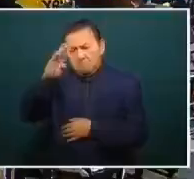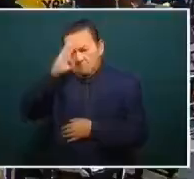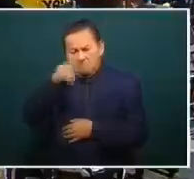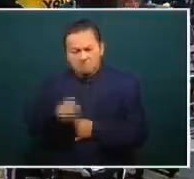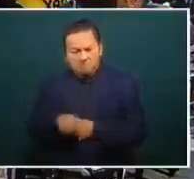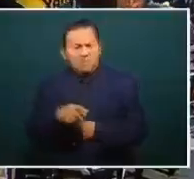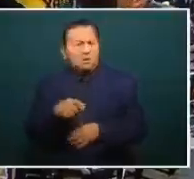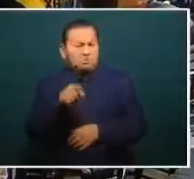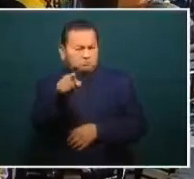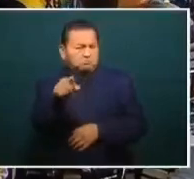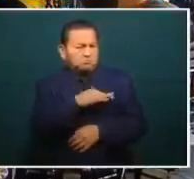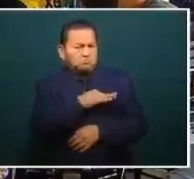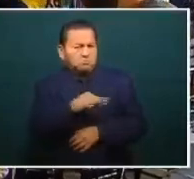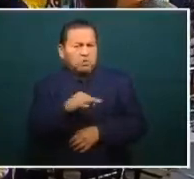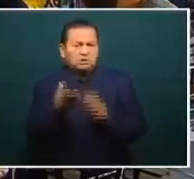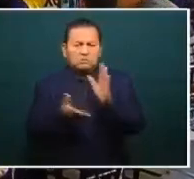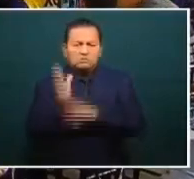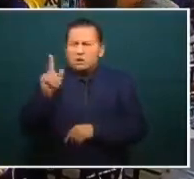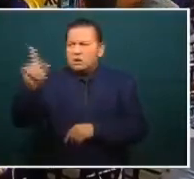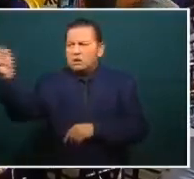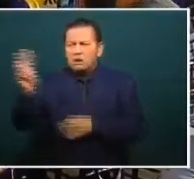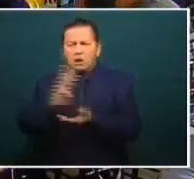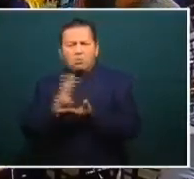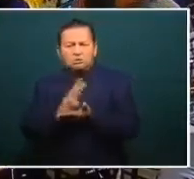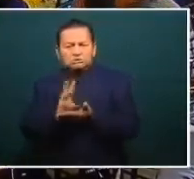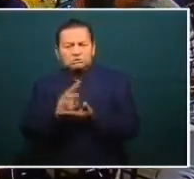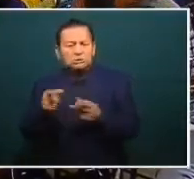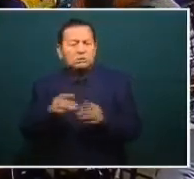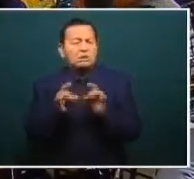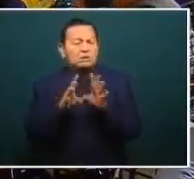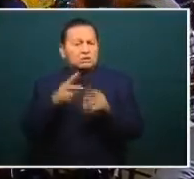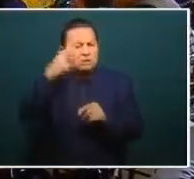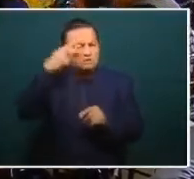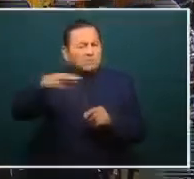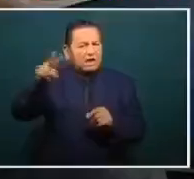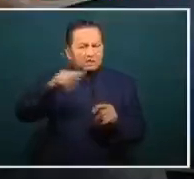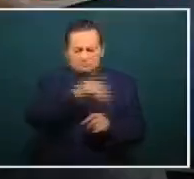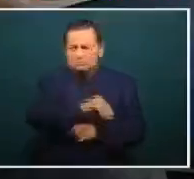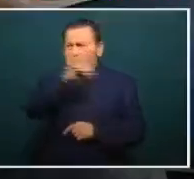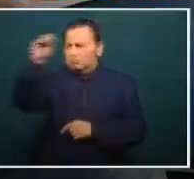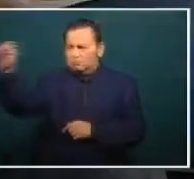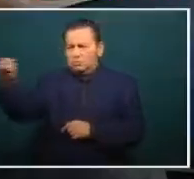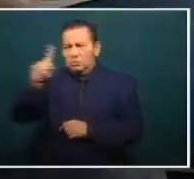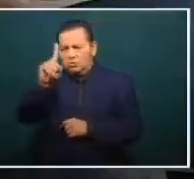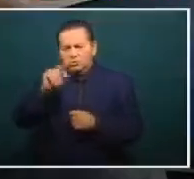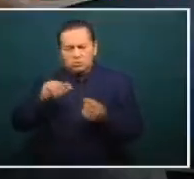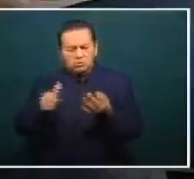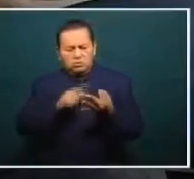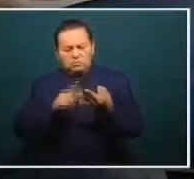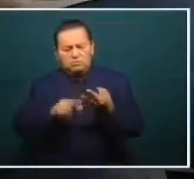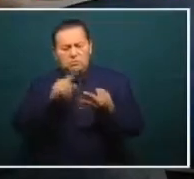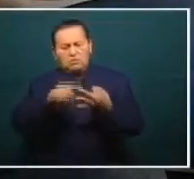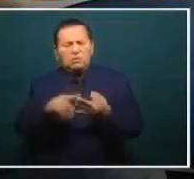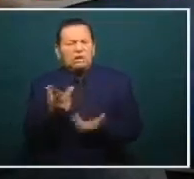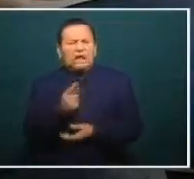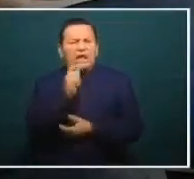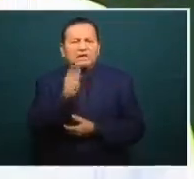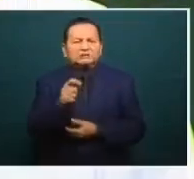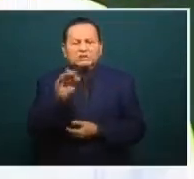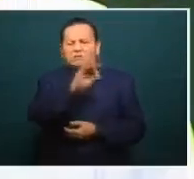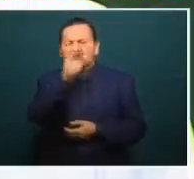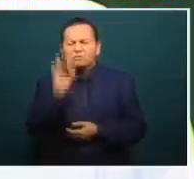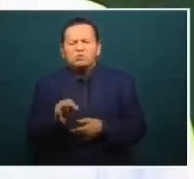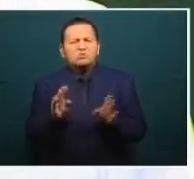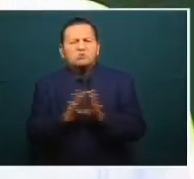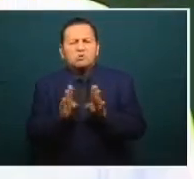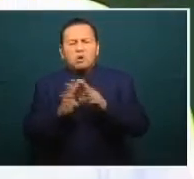a Washington en algún momento de estas negociaciones o de esta cumbre? Y la tercera, ¿en qué porcentaje ha crecido el